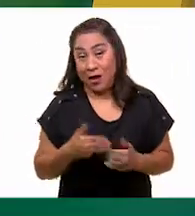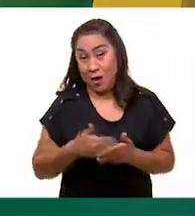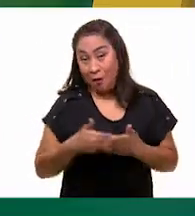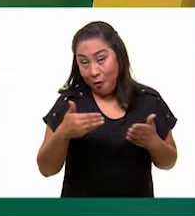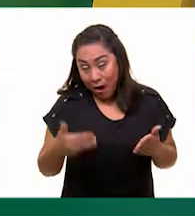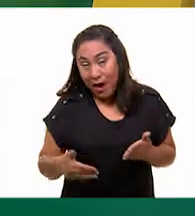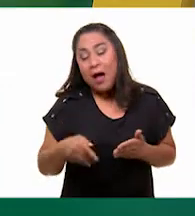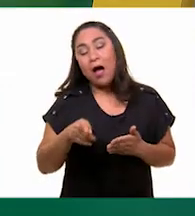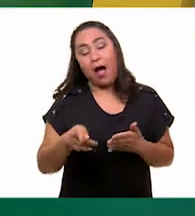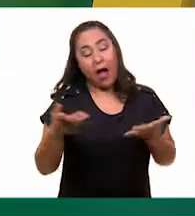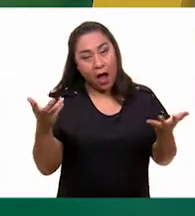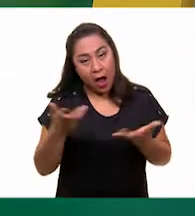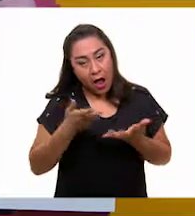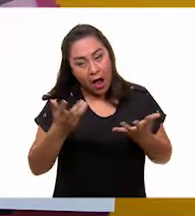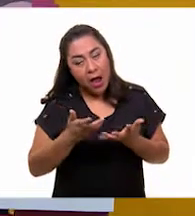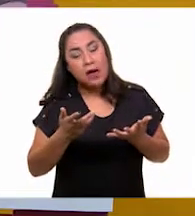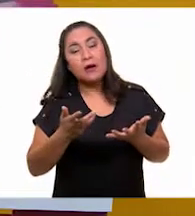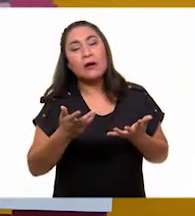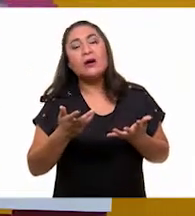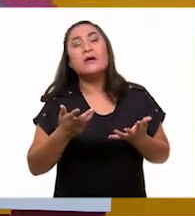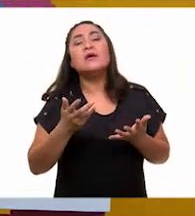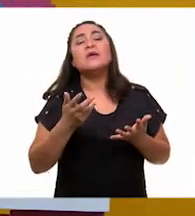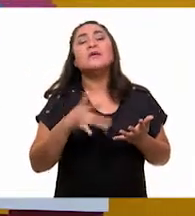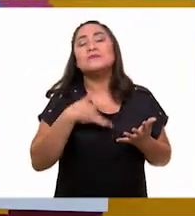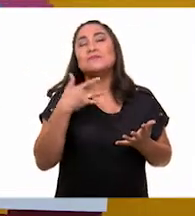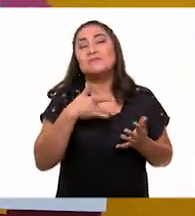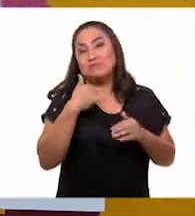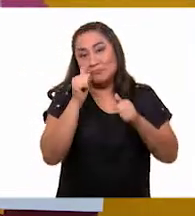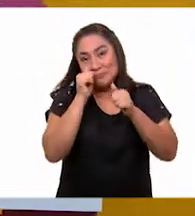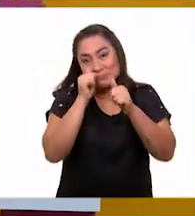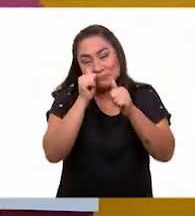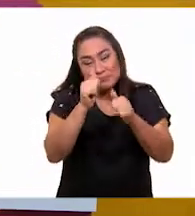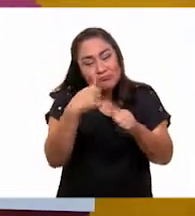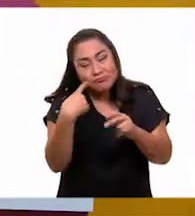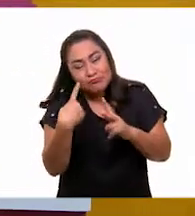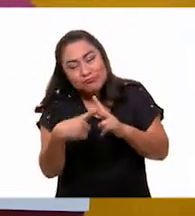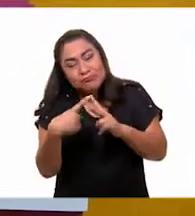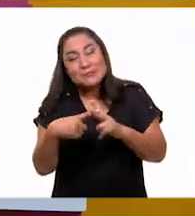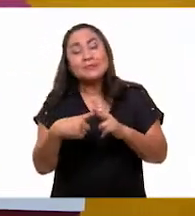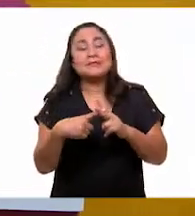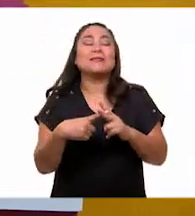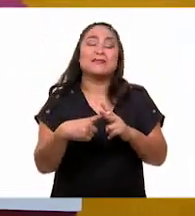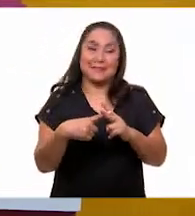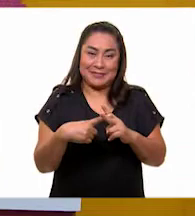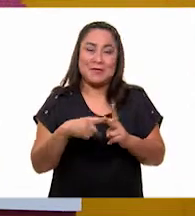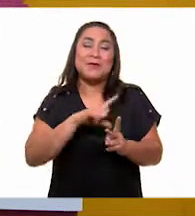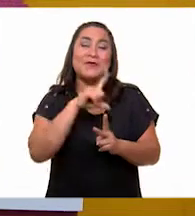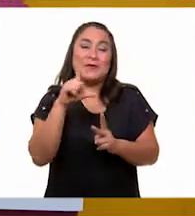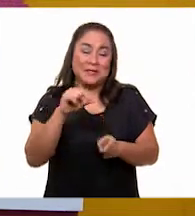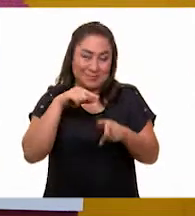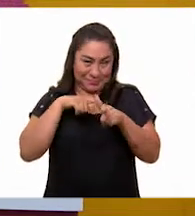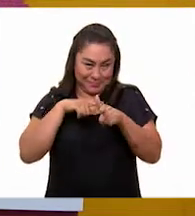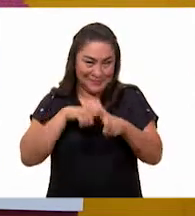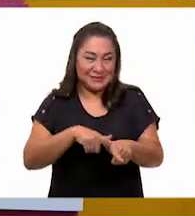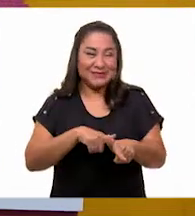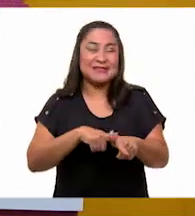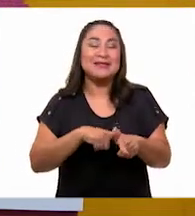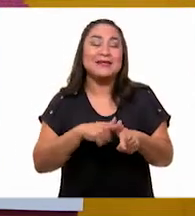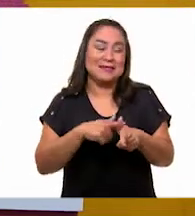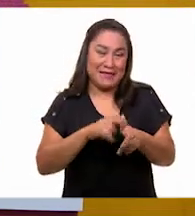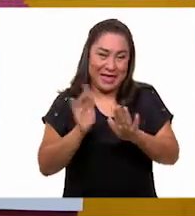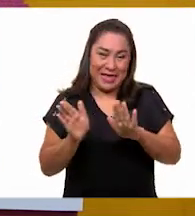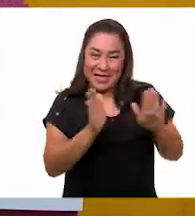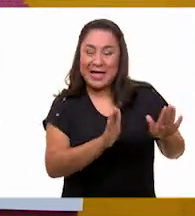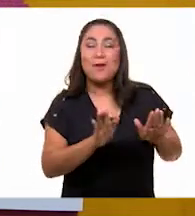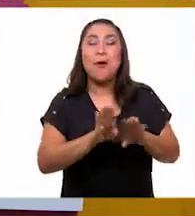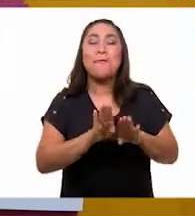podemos seguir desarrollando esto del buen ojo. Muy bien. Pero ahora sí yo creo que vamos a continuar con esta parte de ser panaderos,